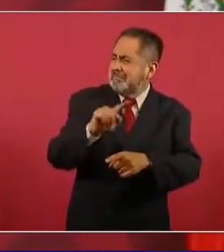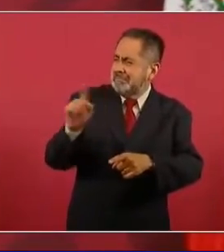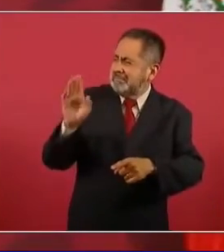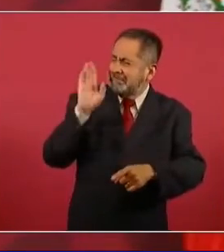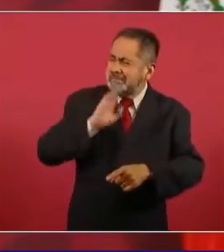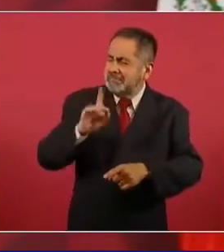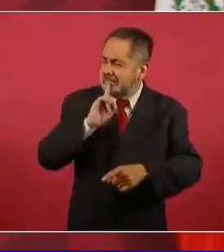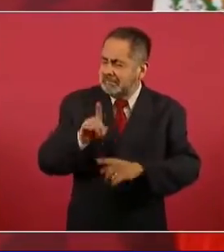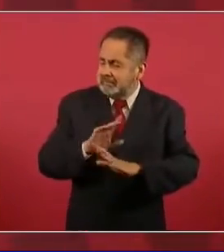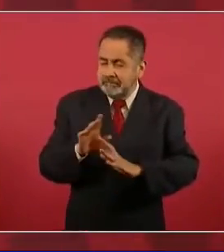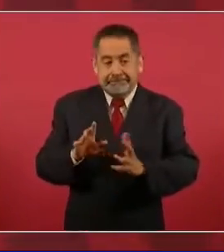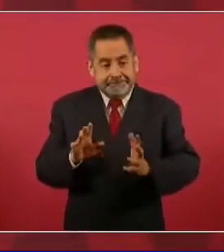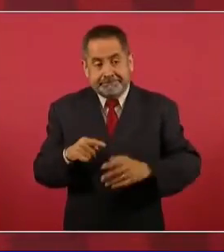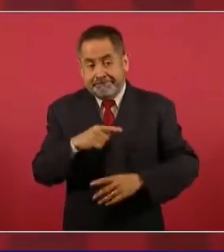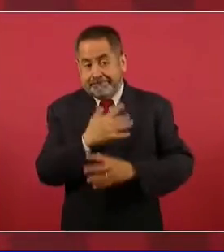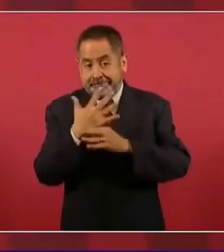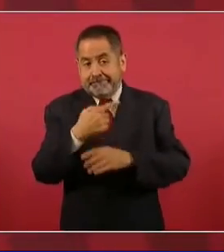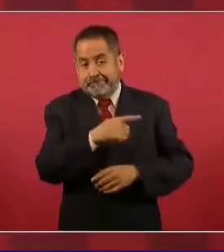Terrazas.